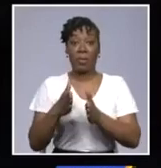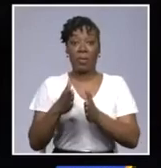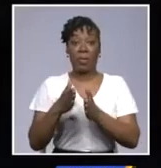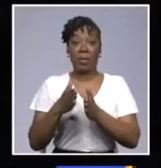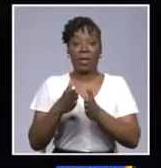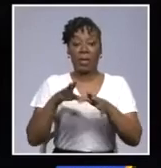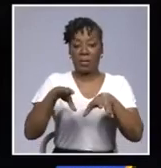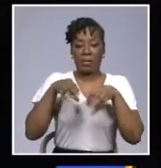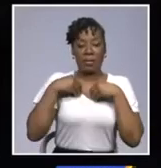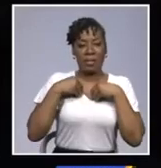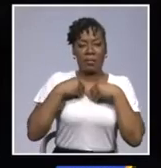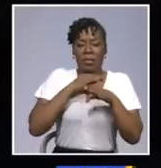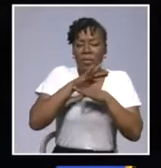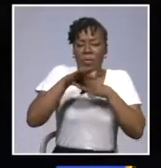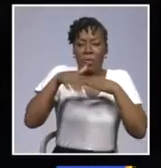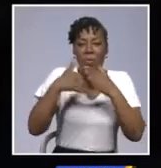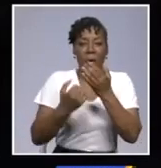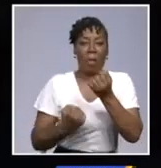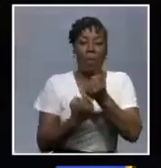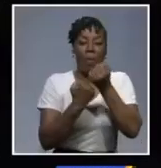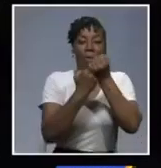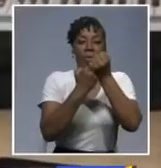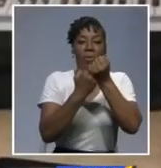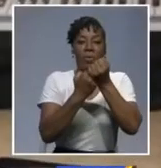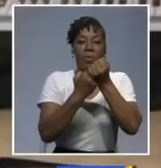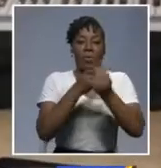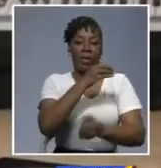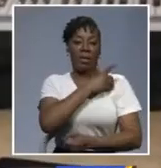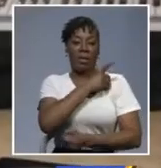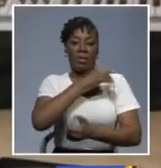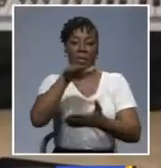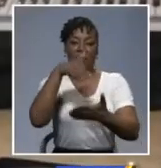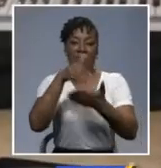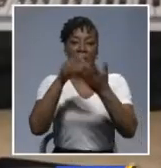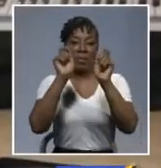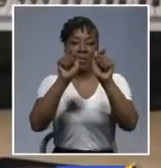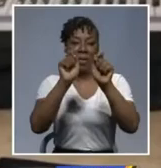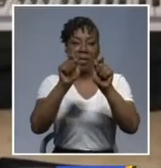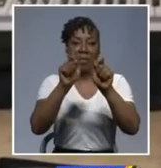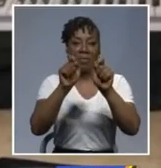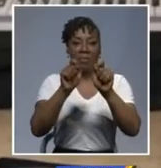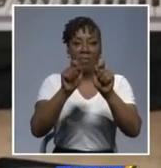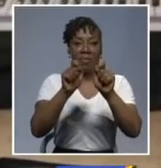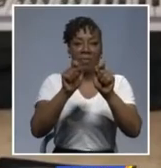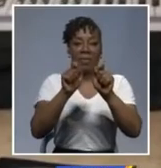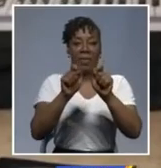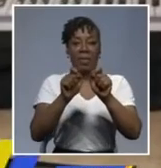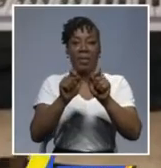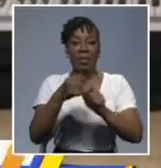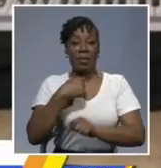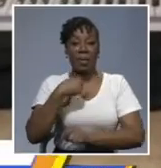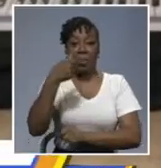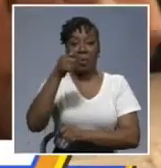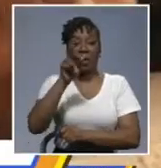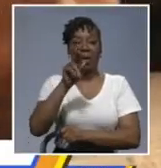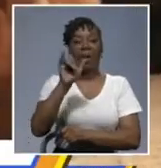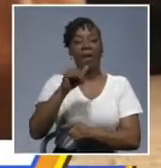recibe total apoyo del director de su centro educativo. Hola, soy Gary, de Sindea de la Paz. Quédate en